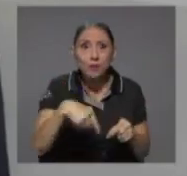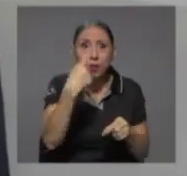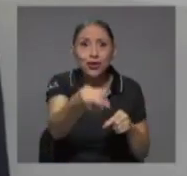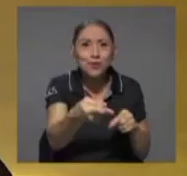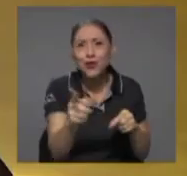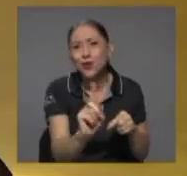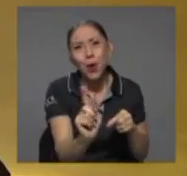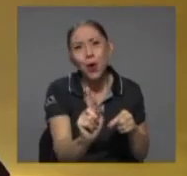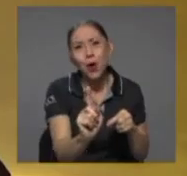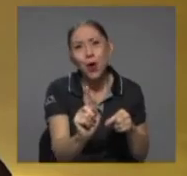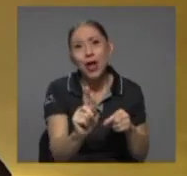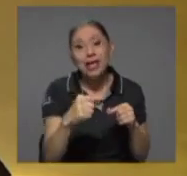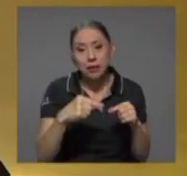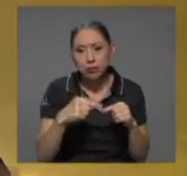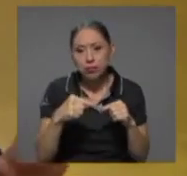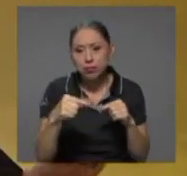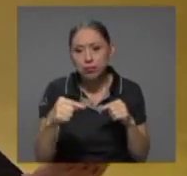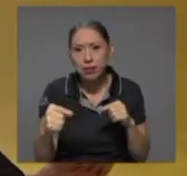mes. O sea,